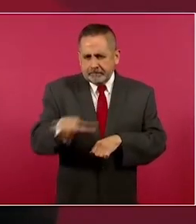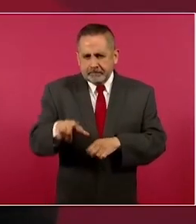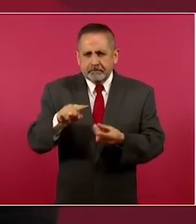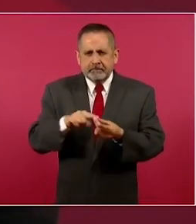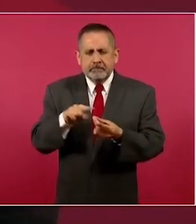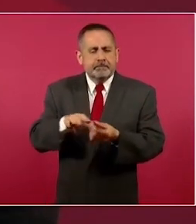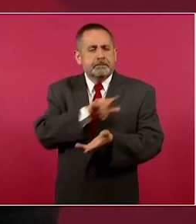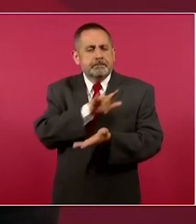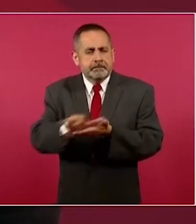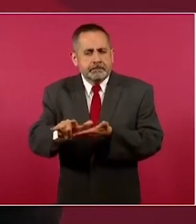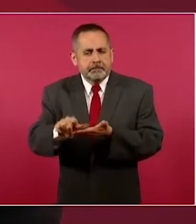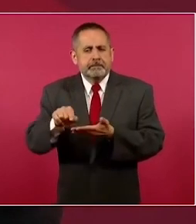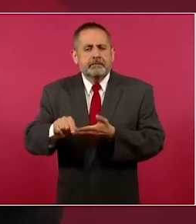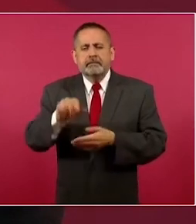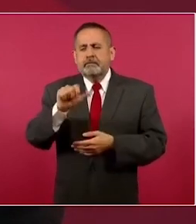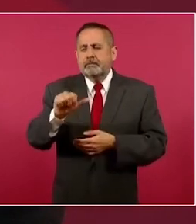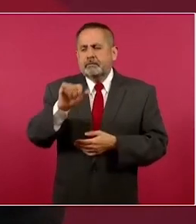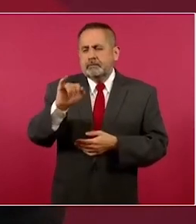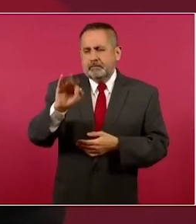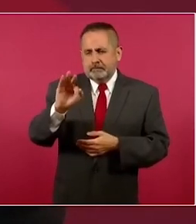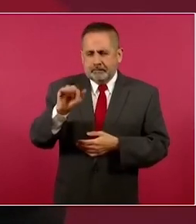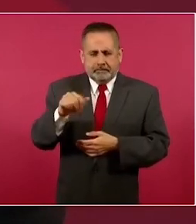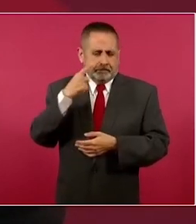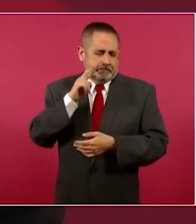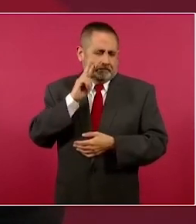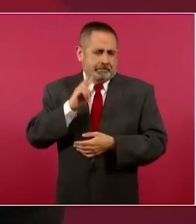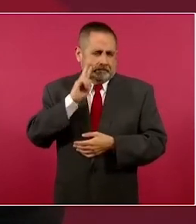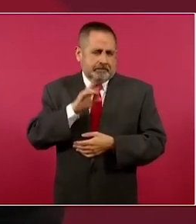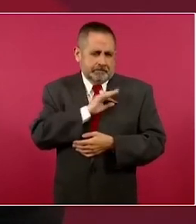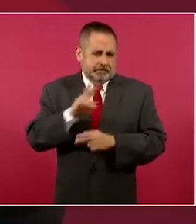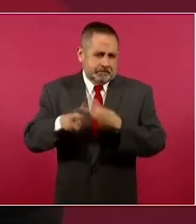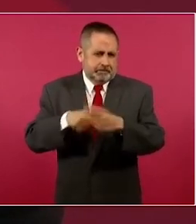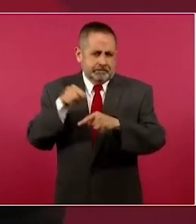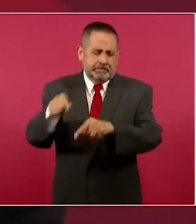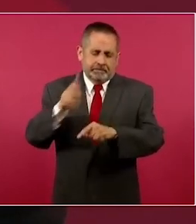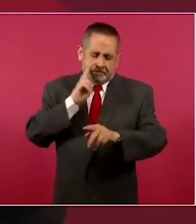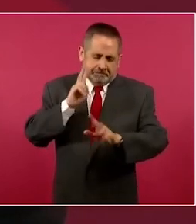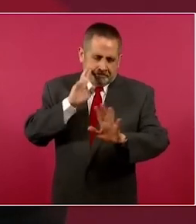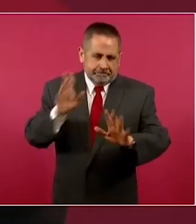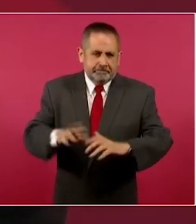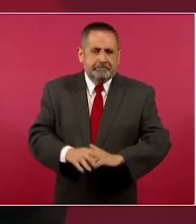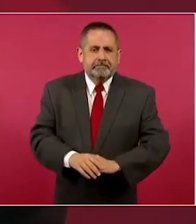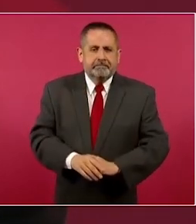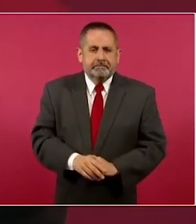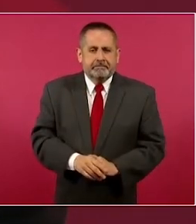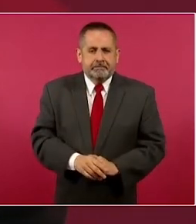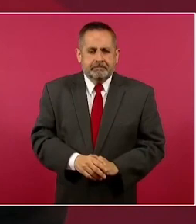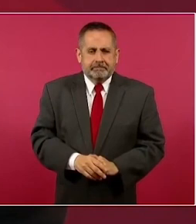aterrice en el aeropuerto General Felipe Ángeles.